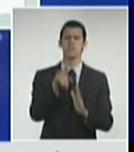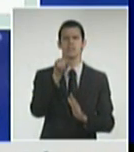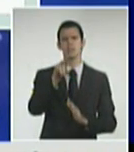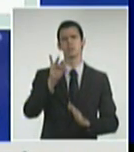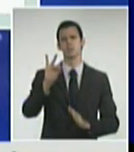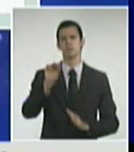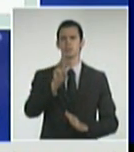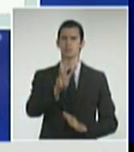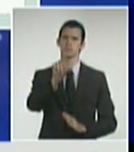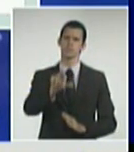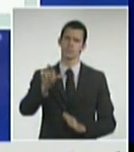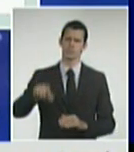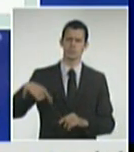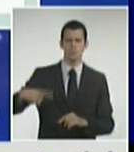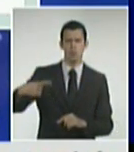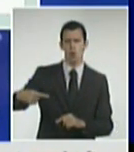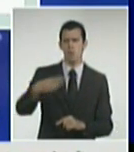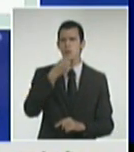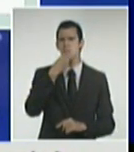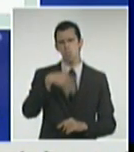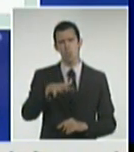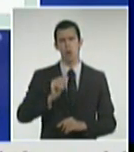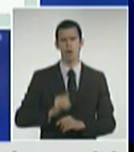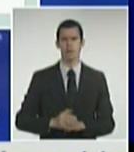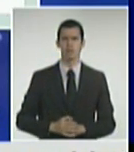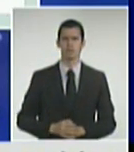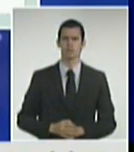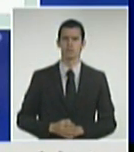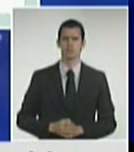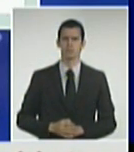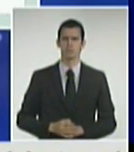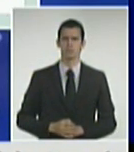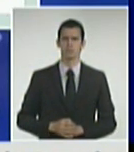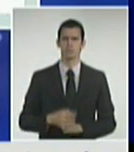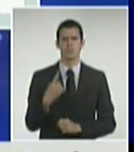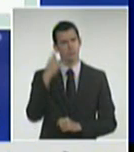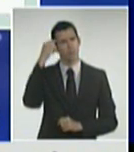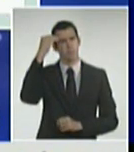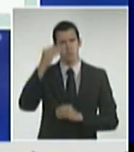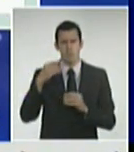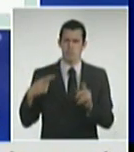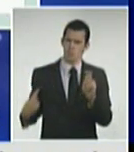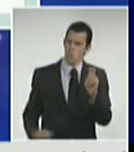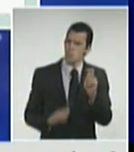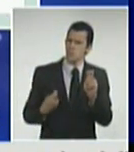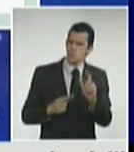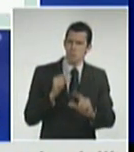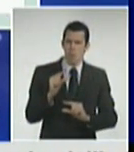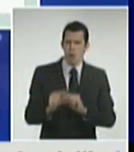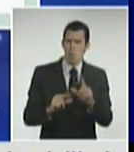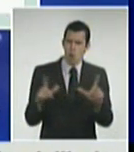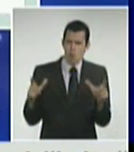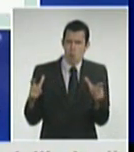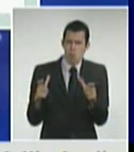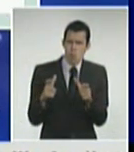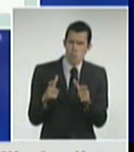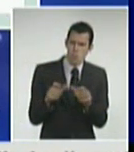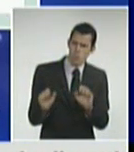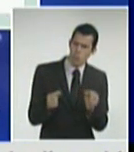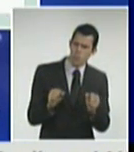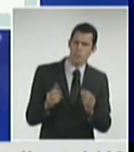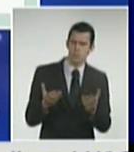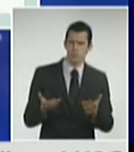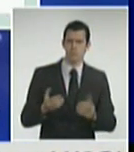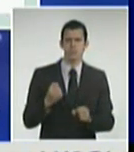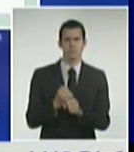5.173 pacientes por día, que esperamos y estamos seguros que vamos a ir controlando y disminuyendo con el